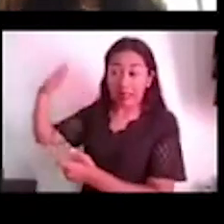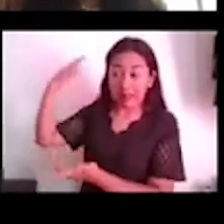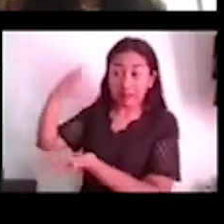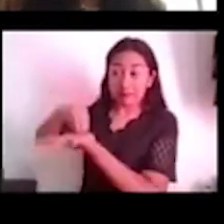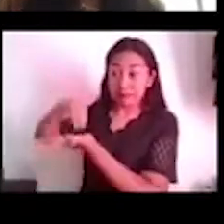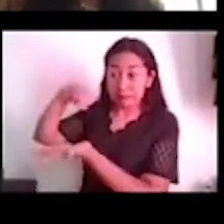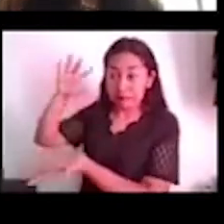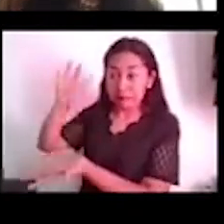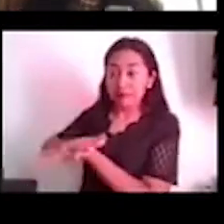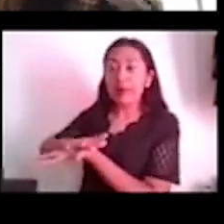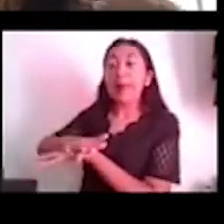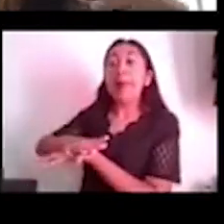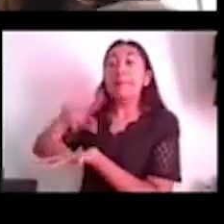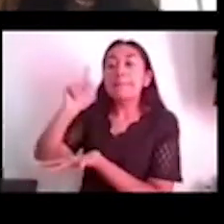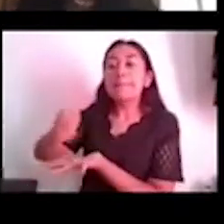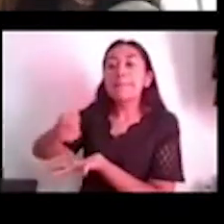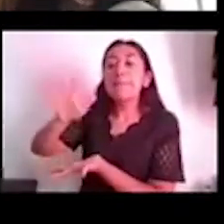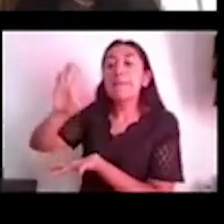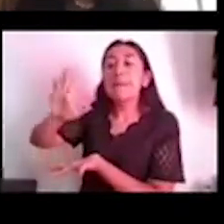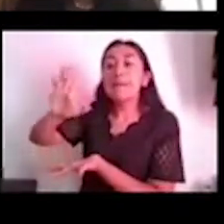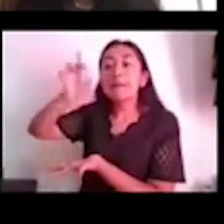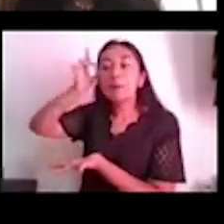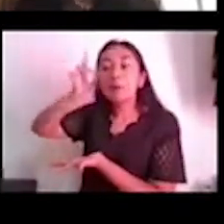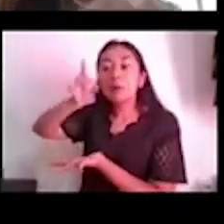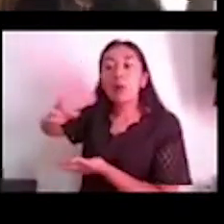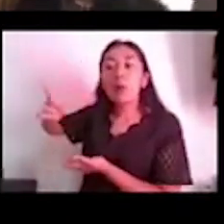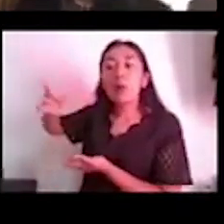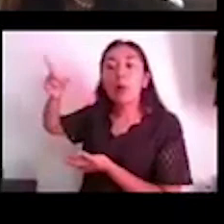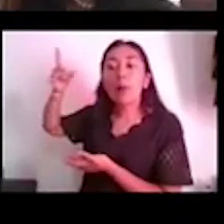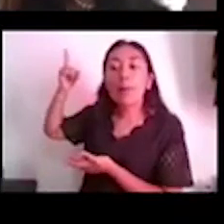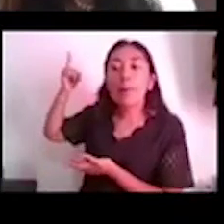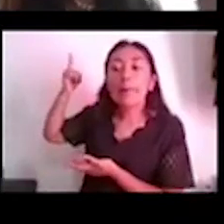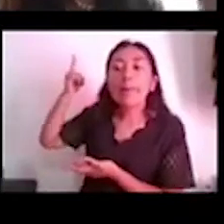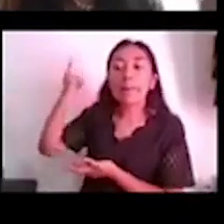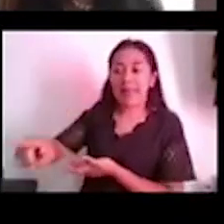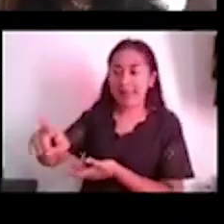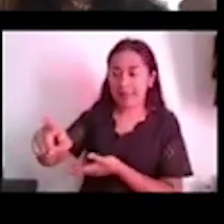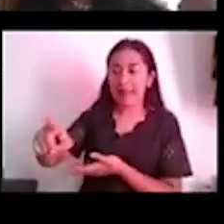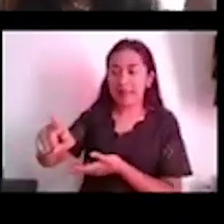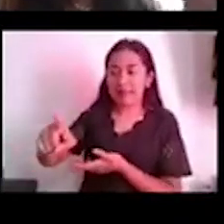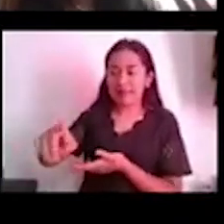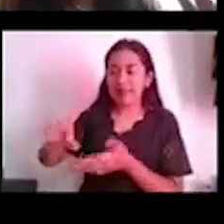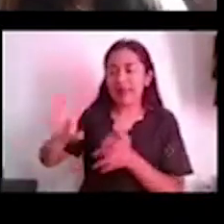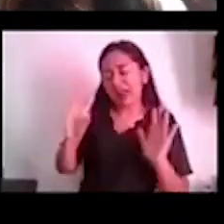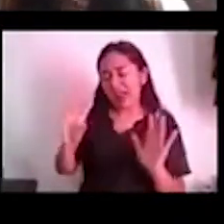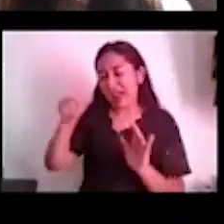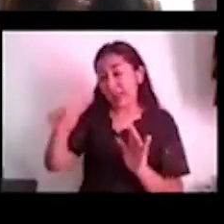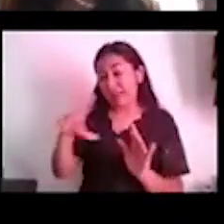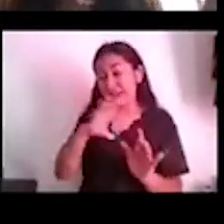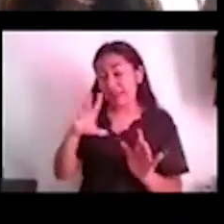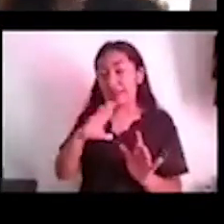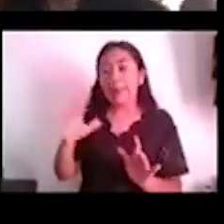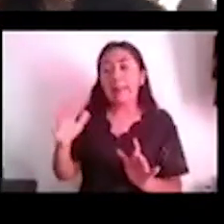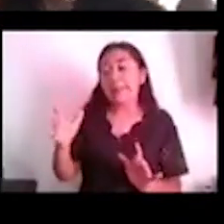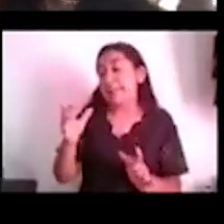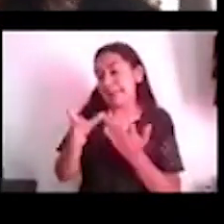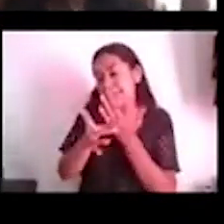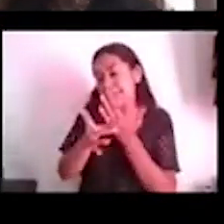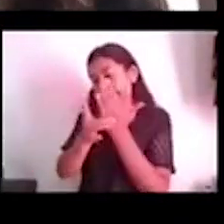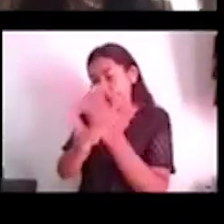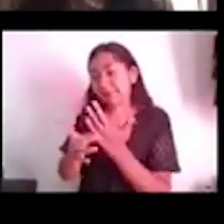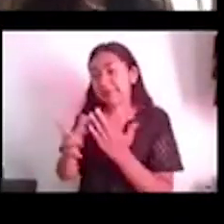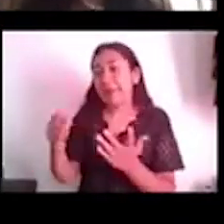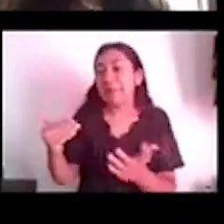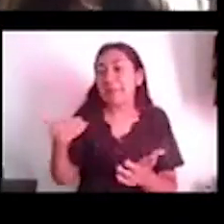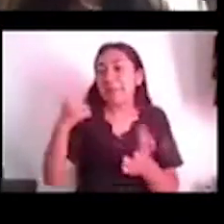un dios que le pide, hay un hecho milagroso, un remolino, y eso